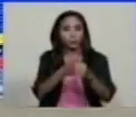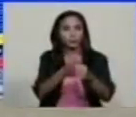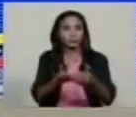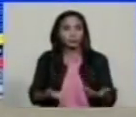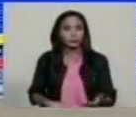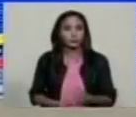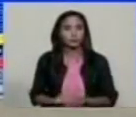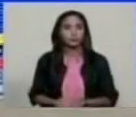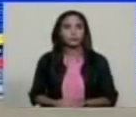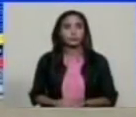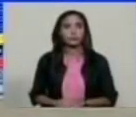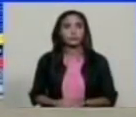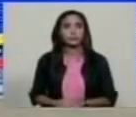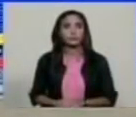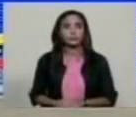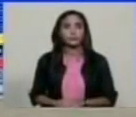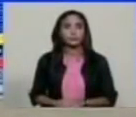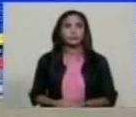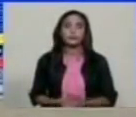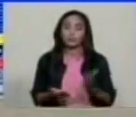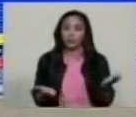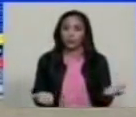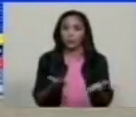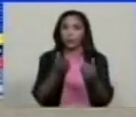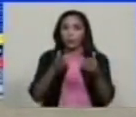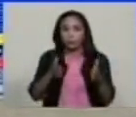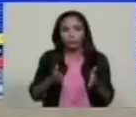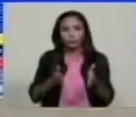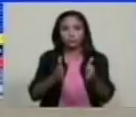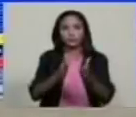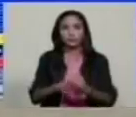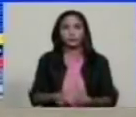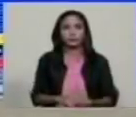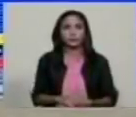seda. Hay que construir la ruta, me decía.